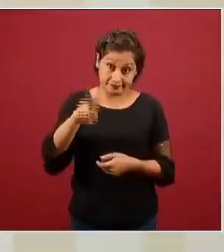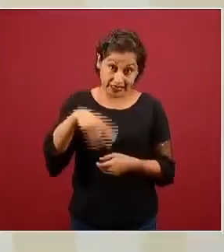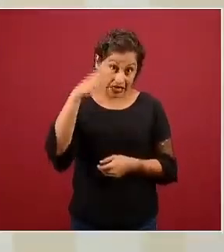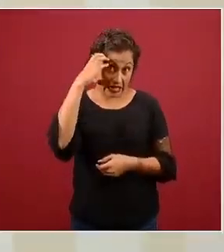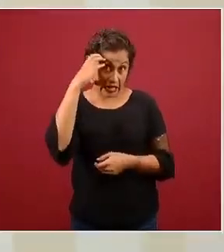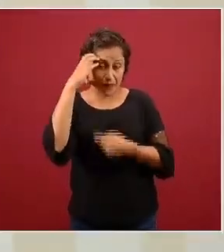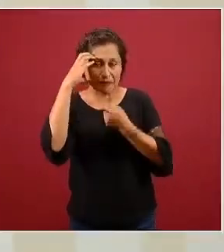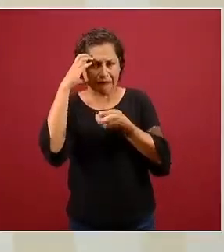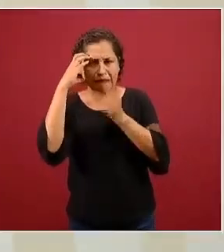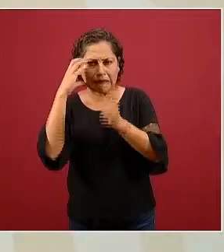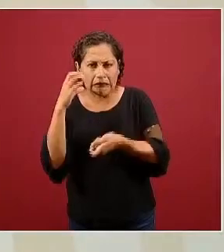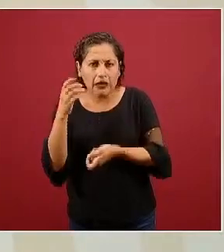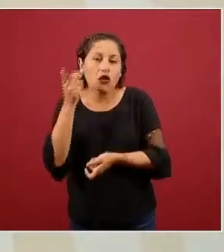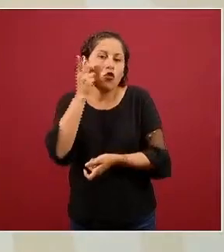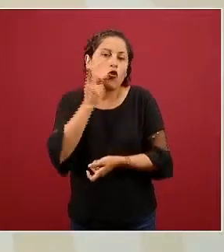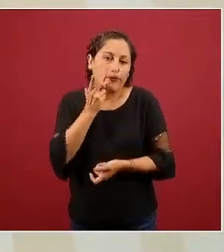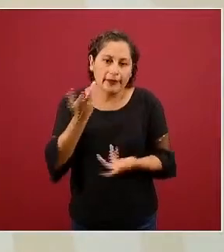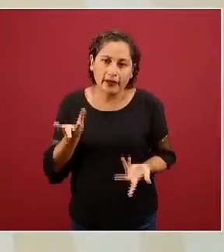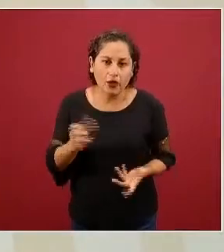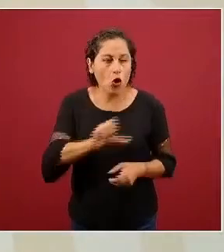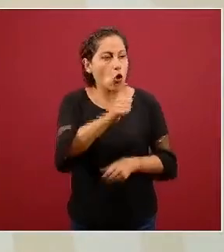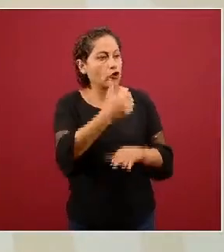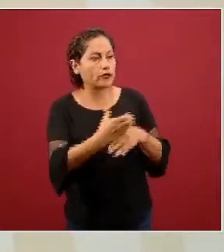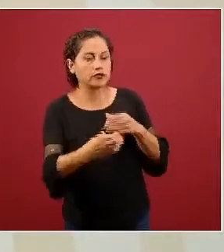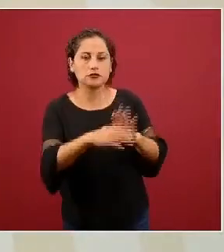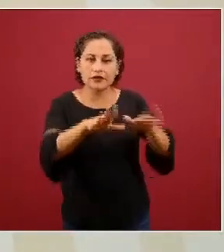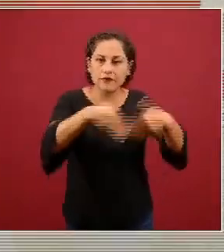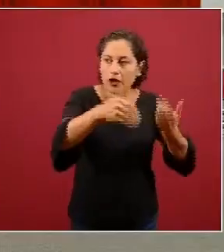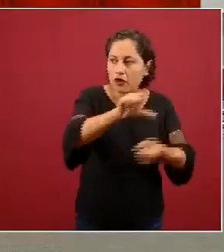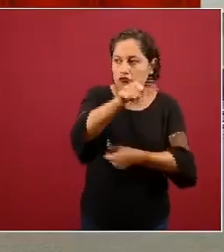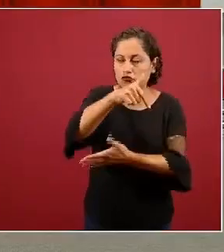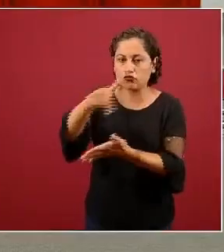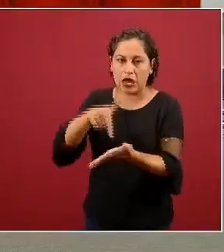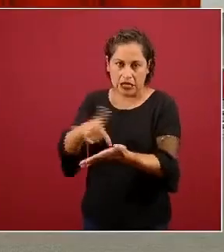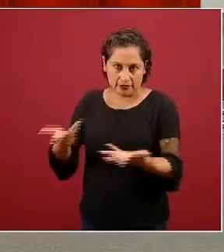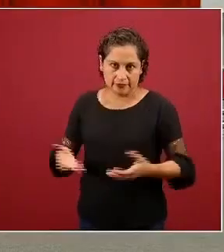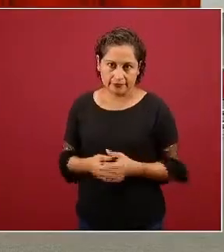Y algunas otras medidas que normalmente son funcionales.